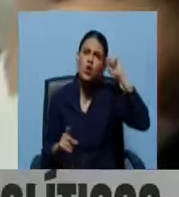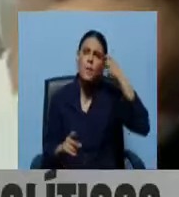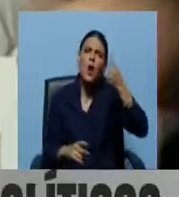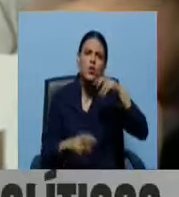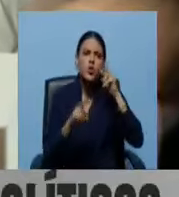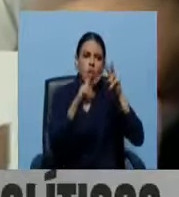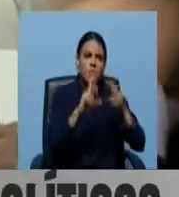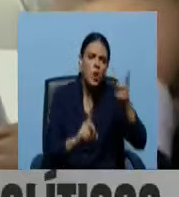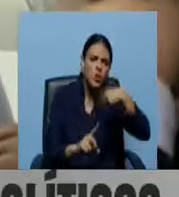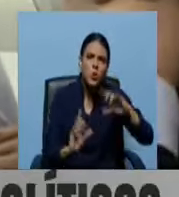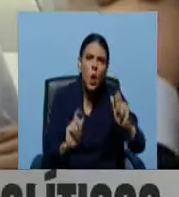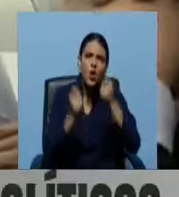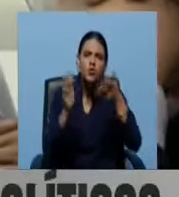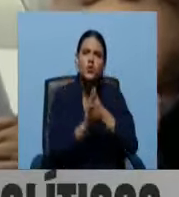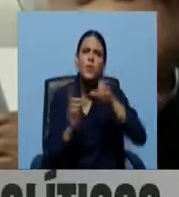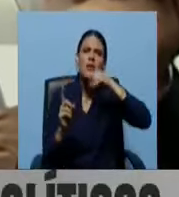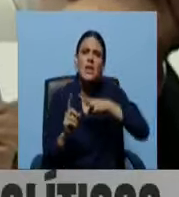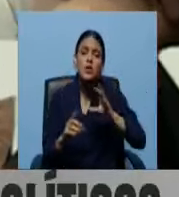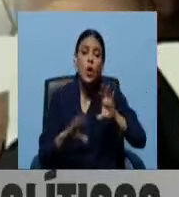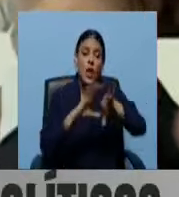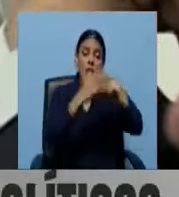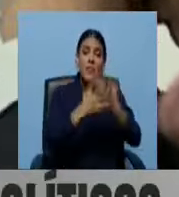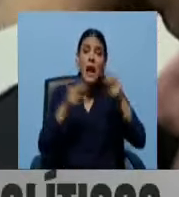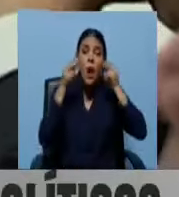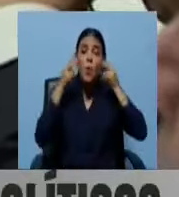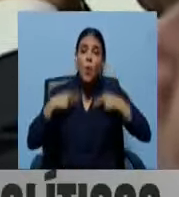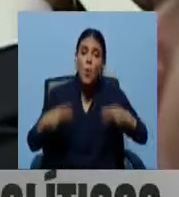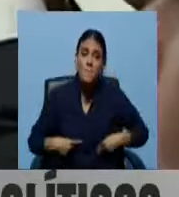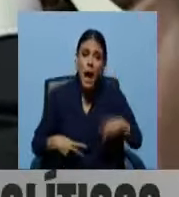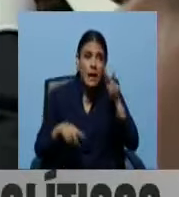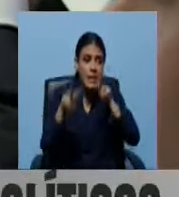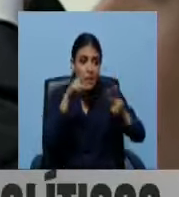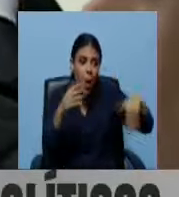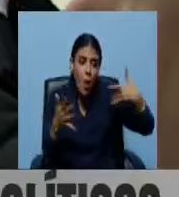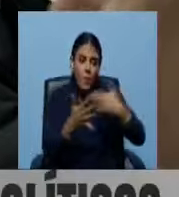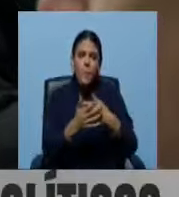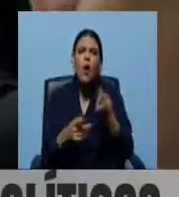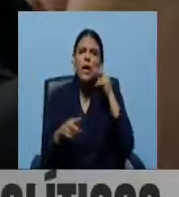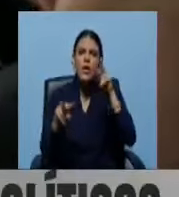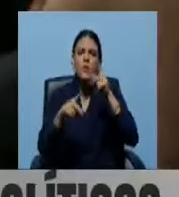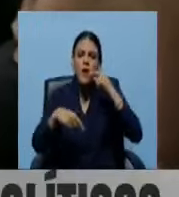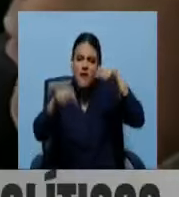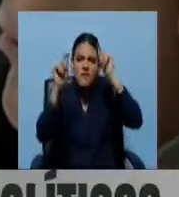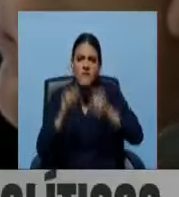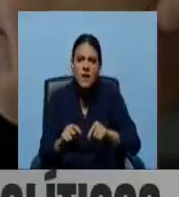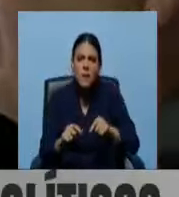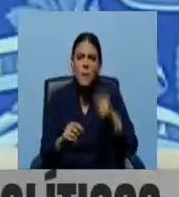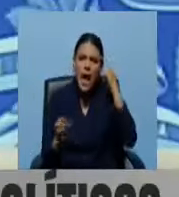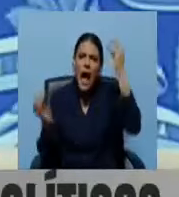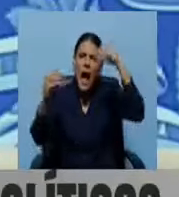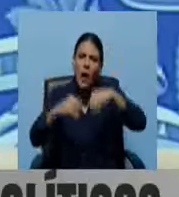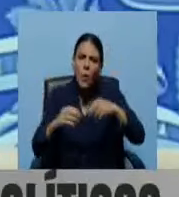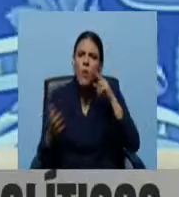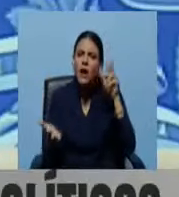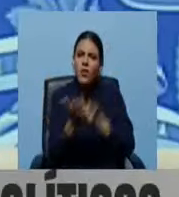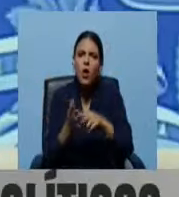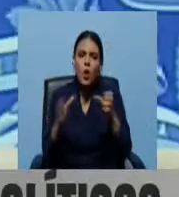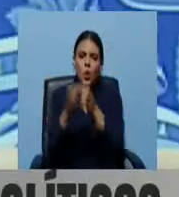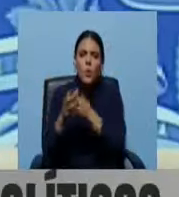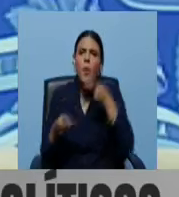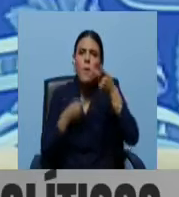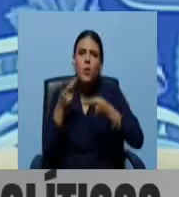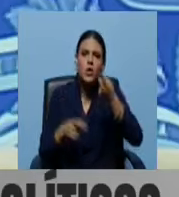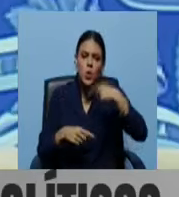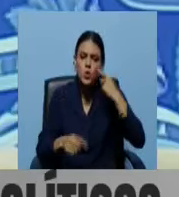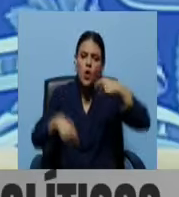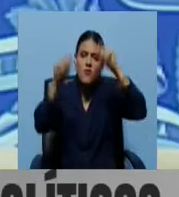conseguido en la historia de la humanidad que, por ejemplo, se haya firmado un contrato, un factor político dentro de Venezuela haya